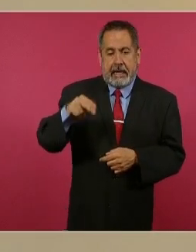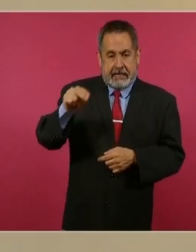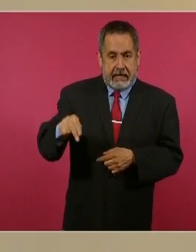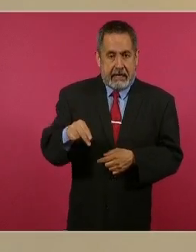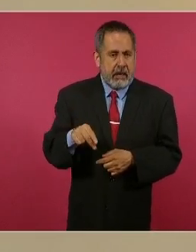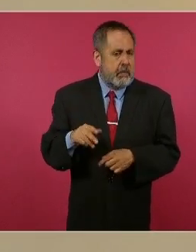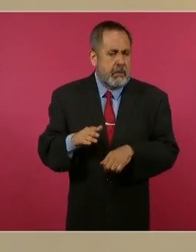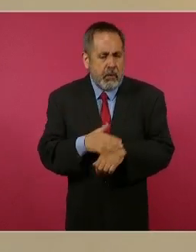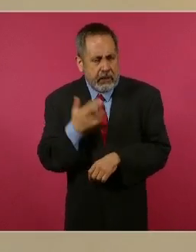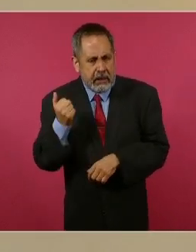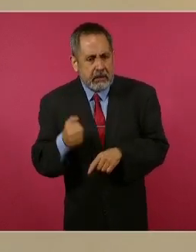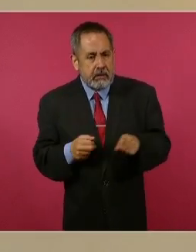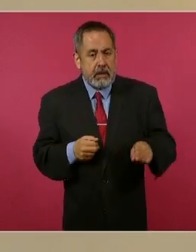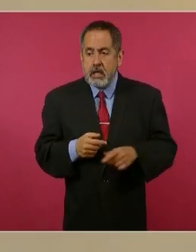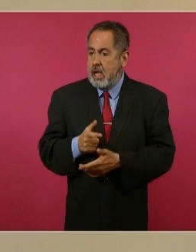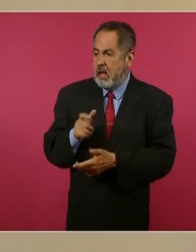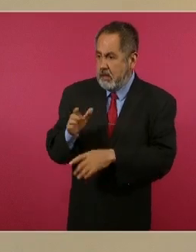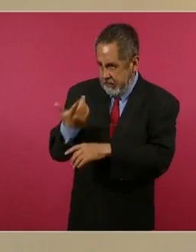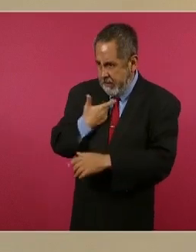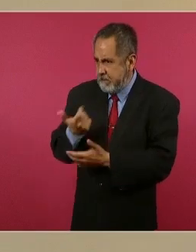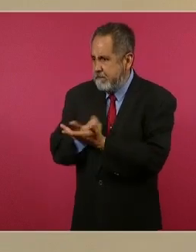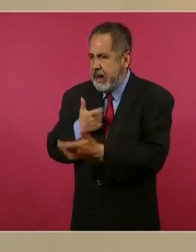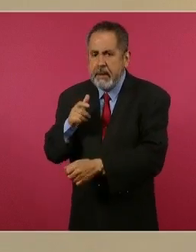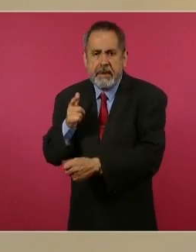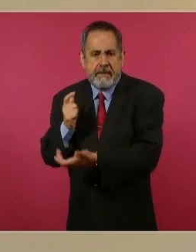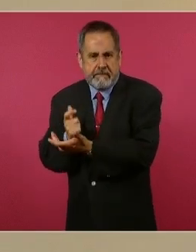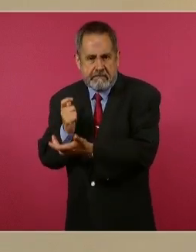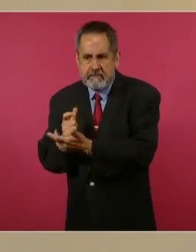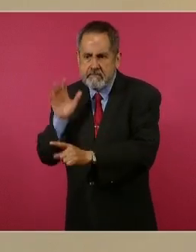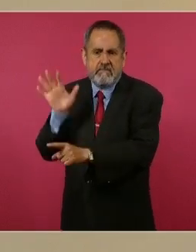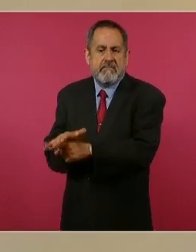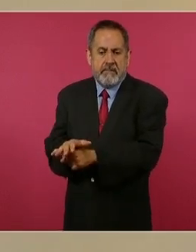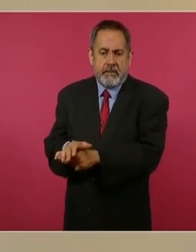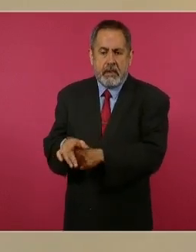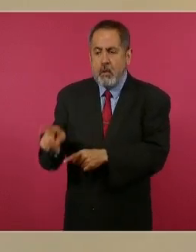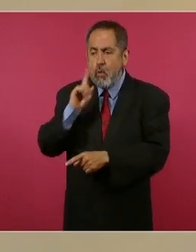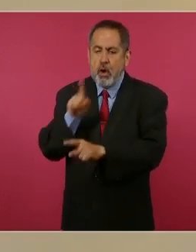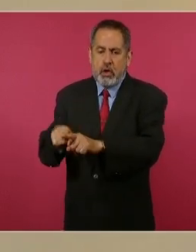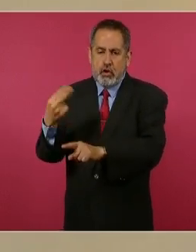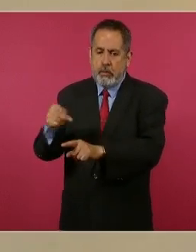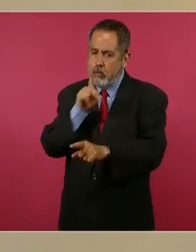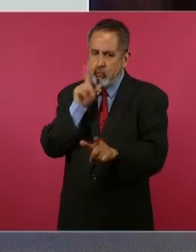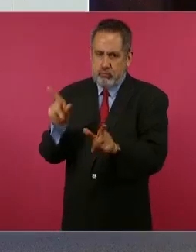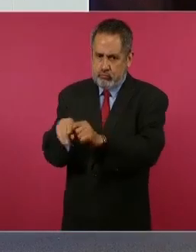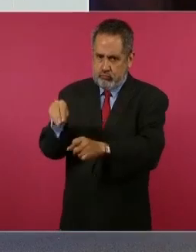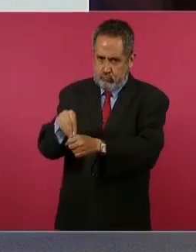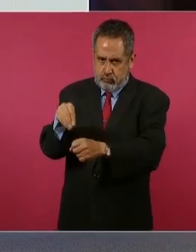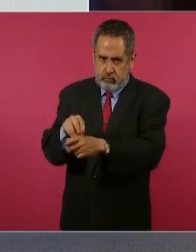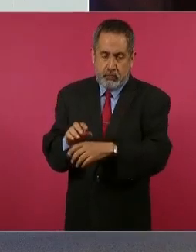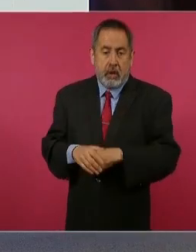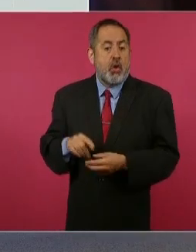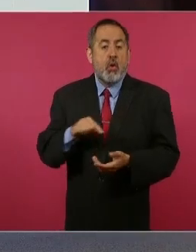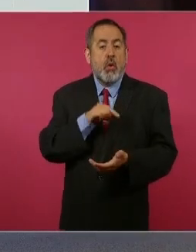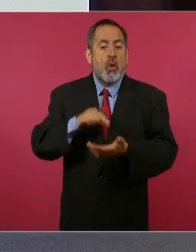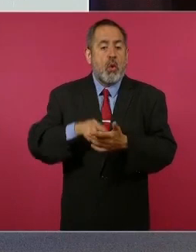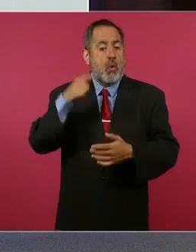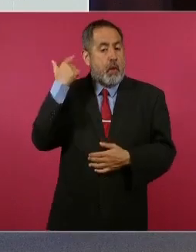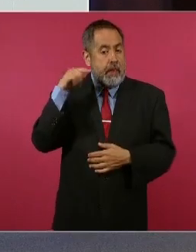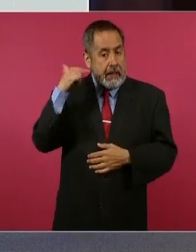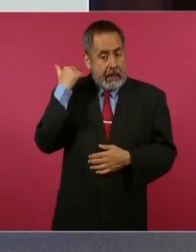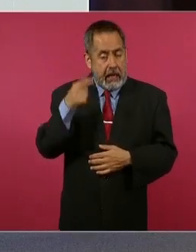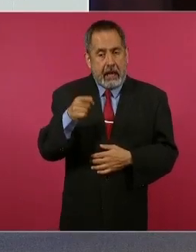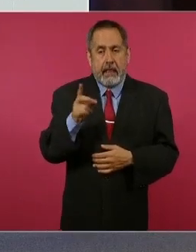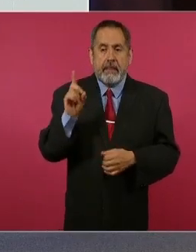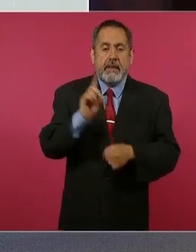al proceso por el delito de extorsión en agravio de una mujer de identidad reservada, hechos ocurridos en Guadalajara el